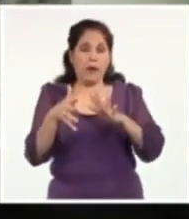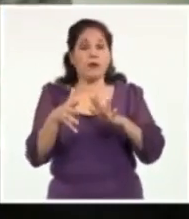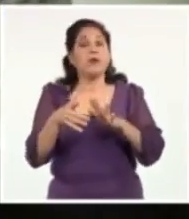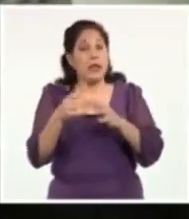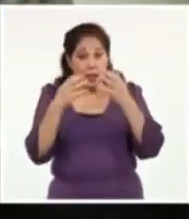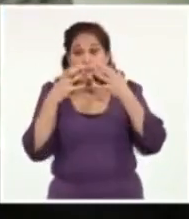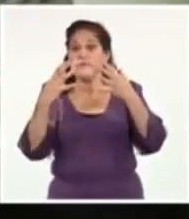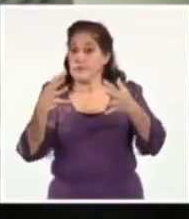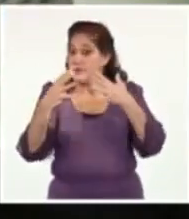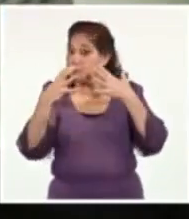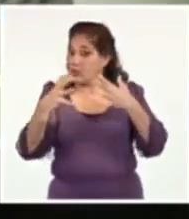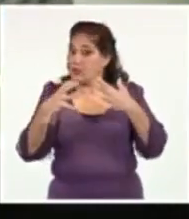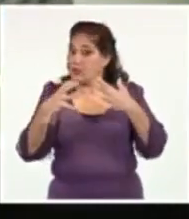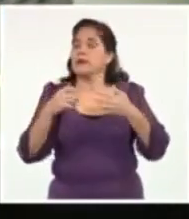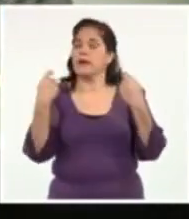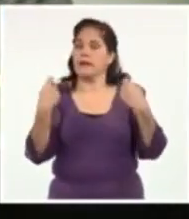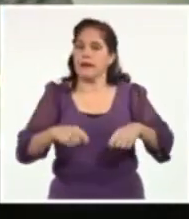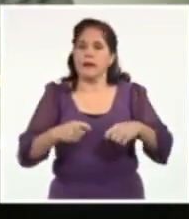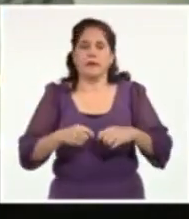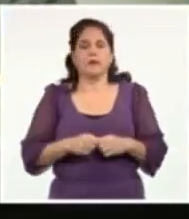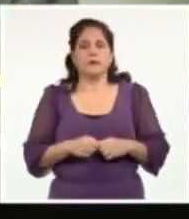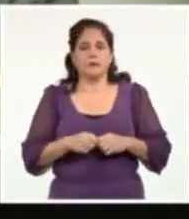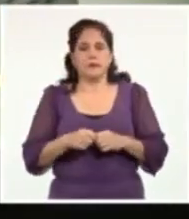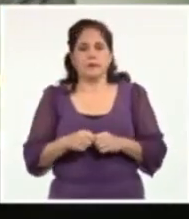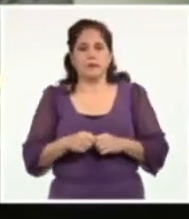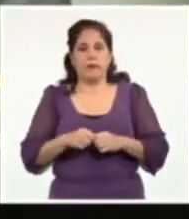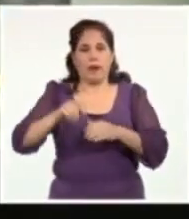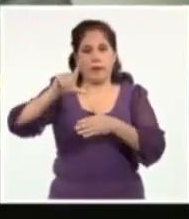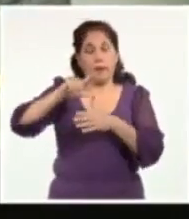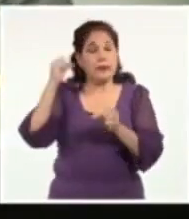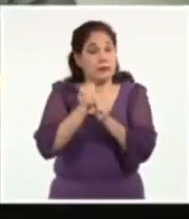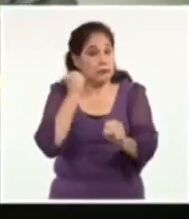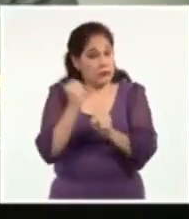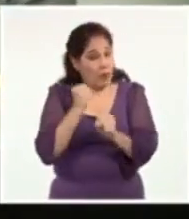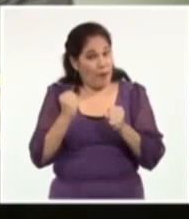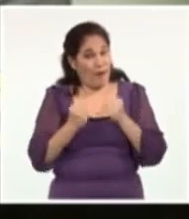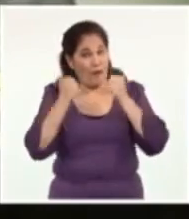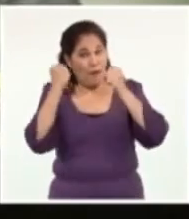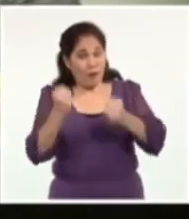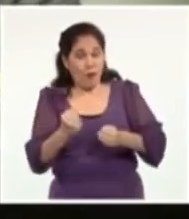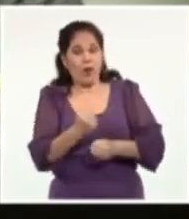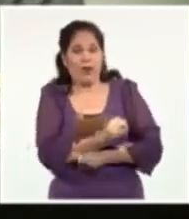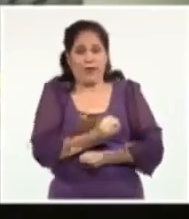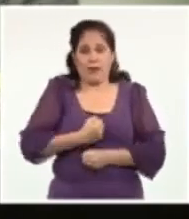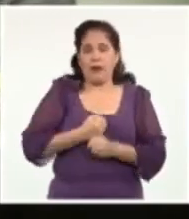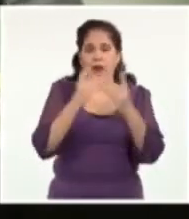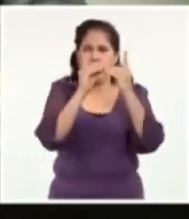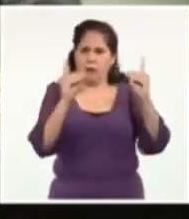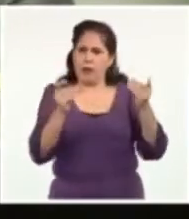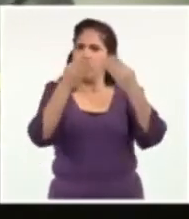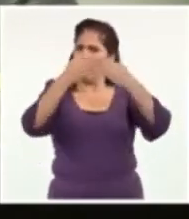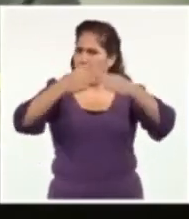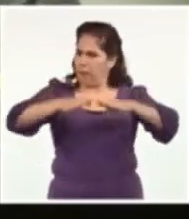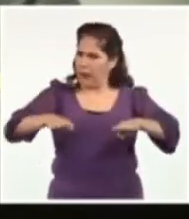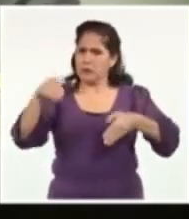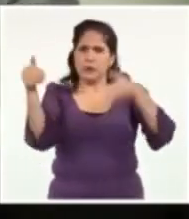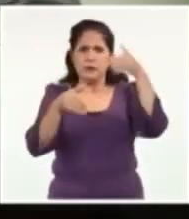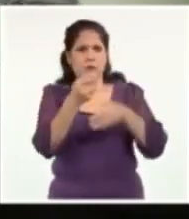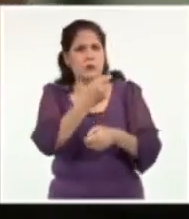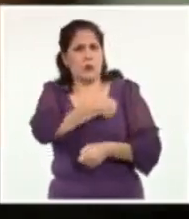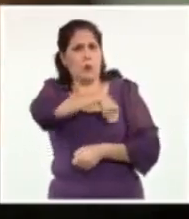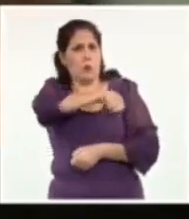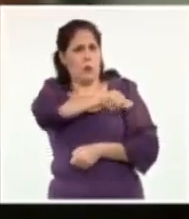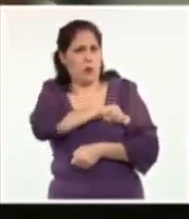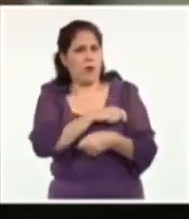papel, sabe, que ela tem que cumprir. Ou seja, trabalhar muito. Muita democracia, muita paz, muita participação